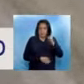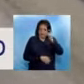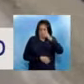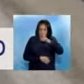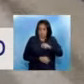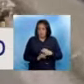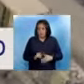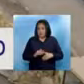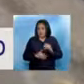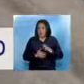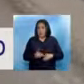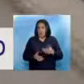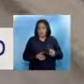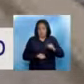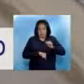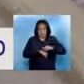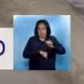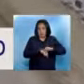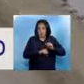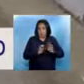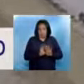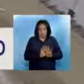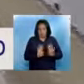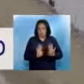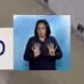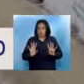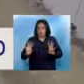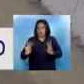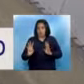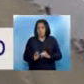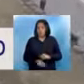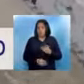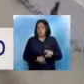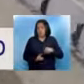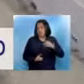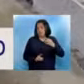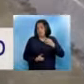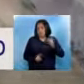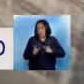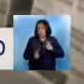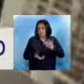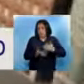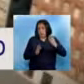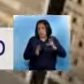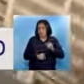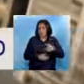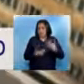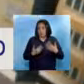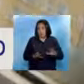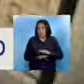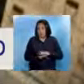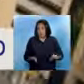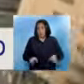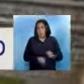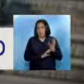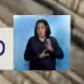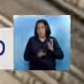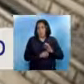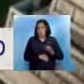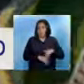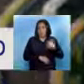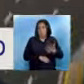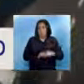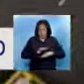la obra es el enrocado, que le llaman la escollera a los técnicos, pero ya se está por culminar en el mes de octubre, le viene el